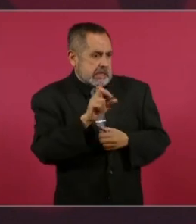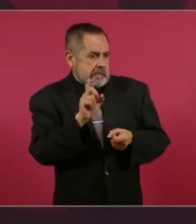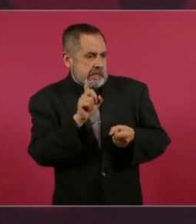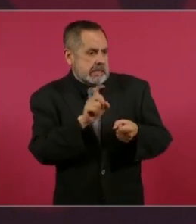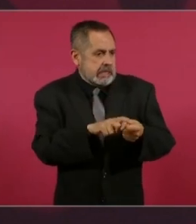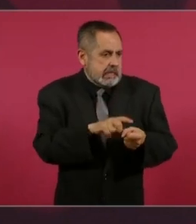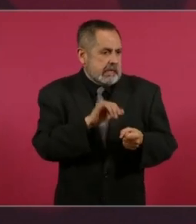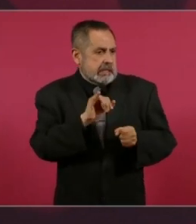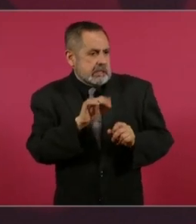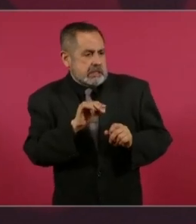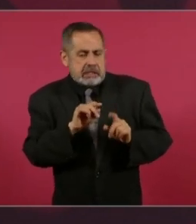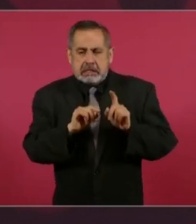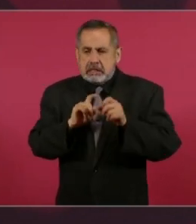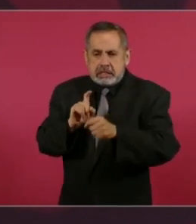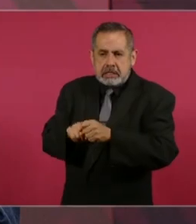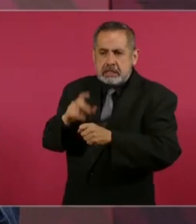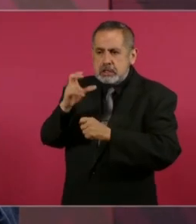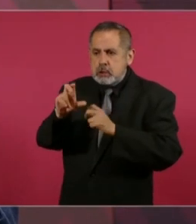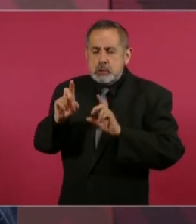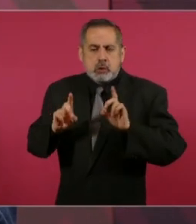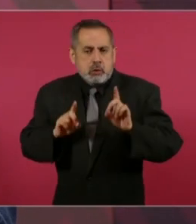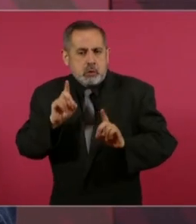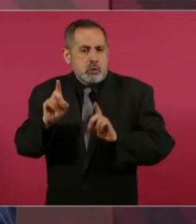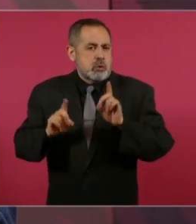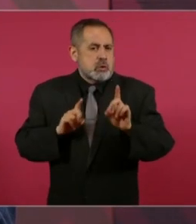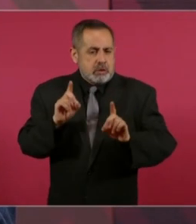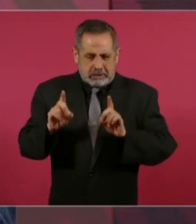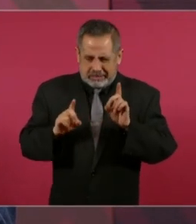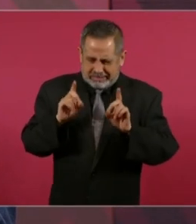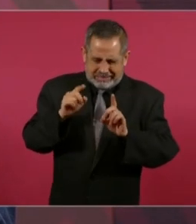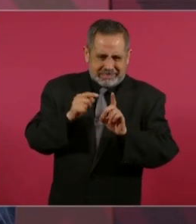y no a lo productivo.